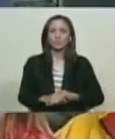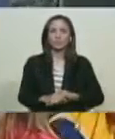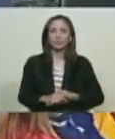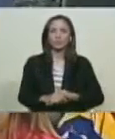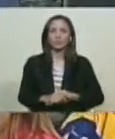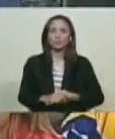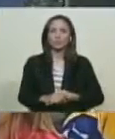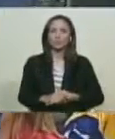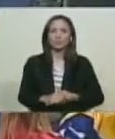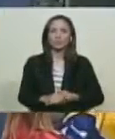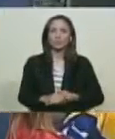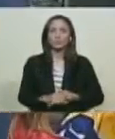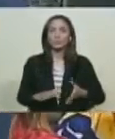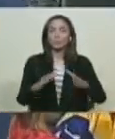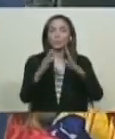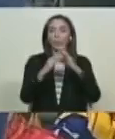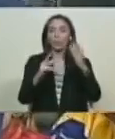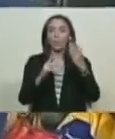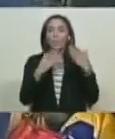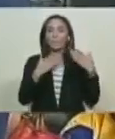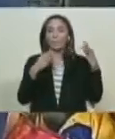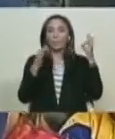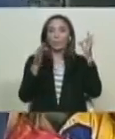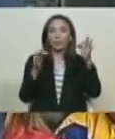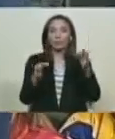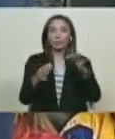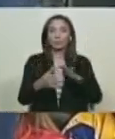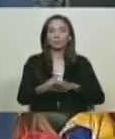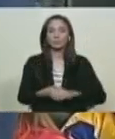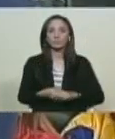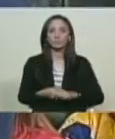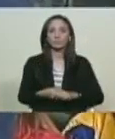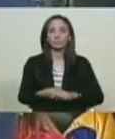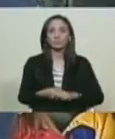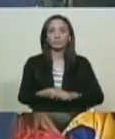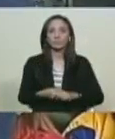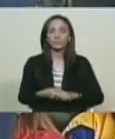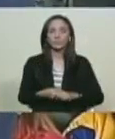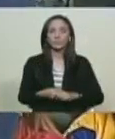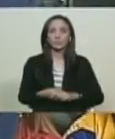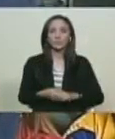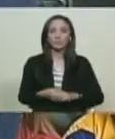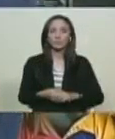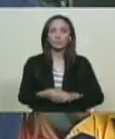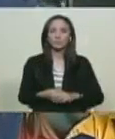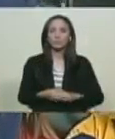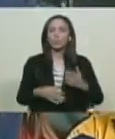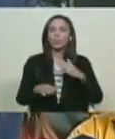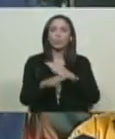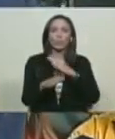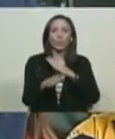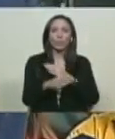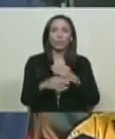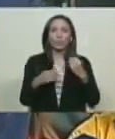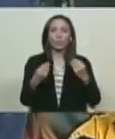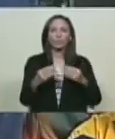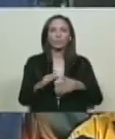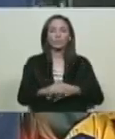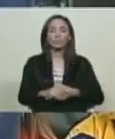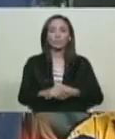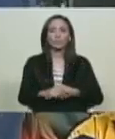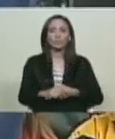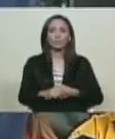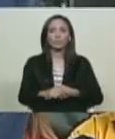y aporte que ha discutido la clase obrera en todos los rincones de Venezuela. Todavía estamos en plena discusión.